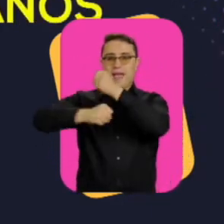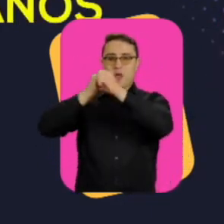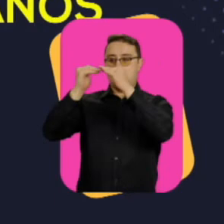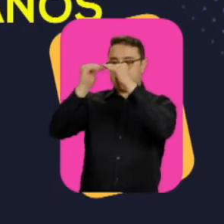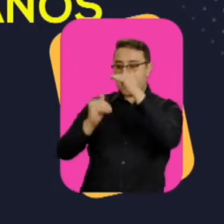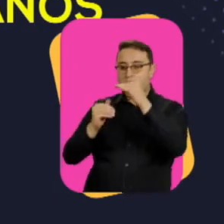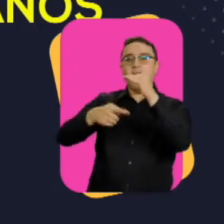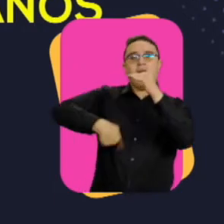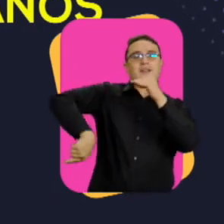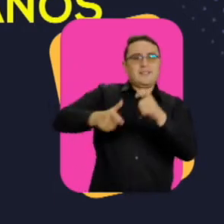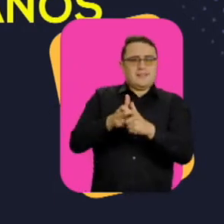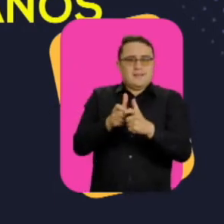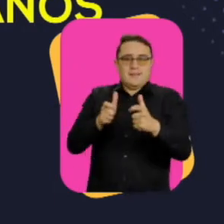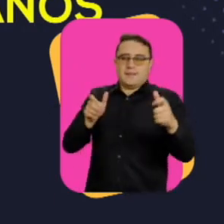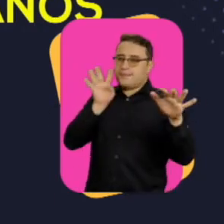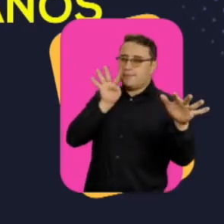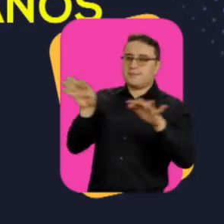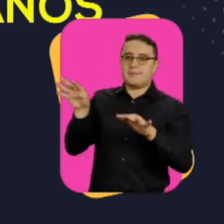años.